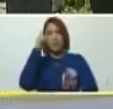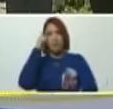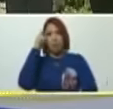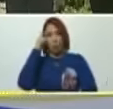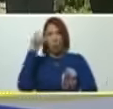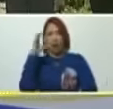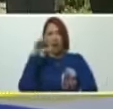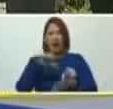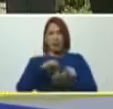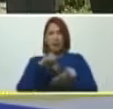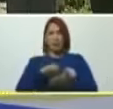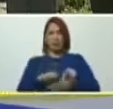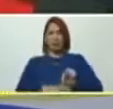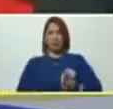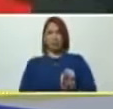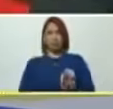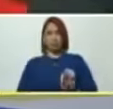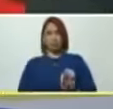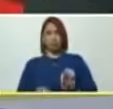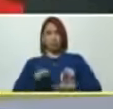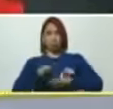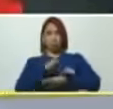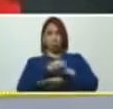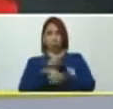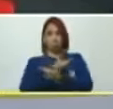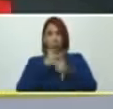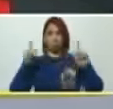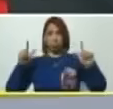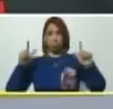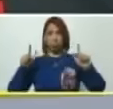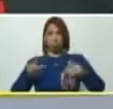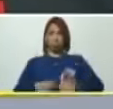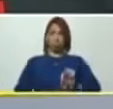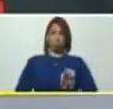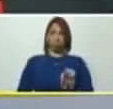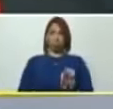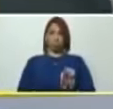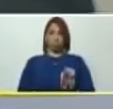Caracas, lo que es municipio Libertador, tiene